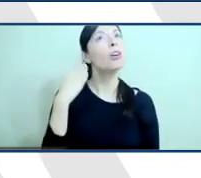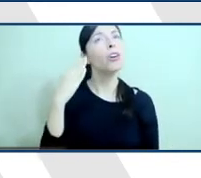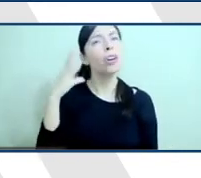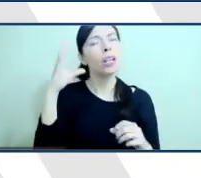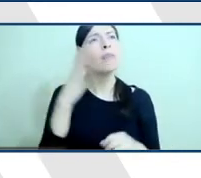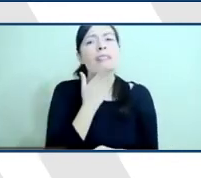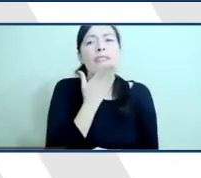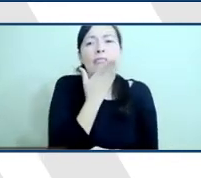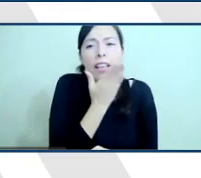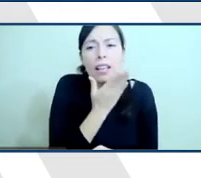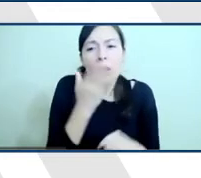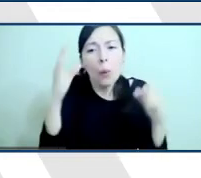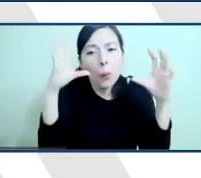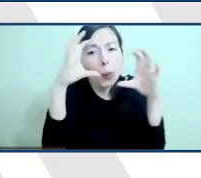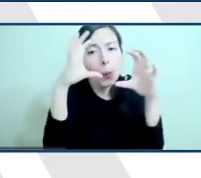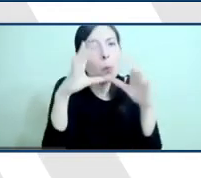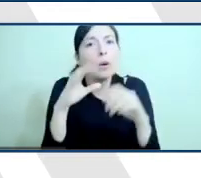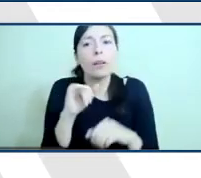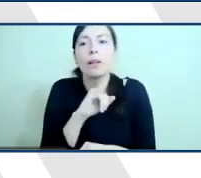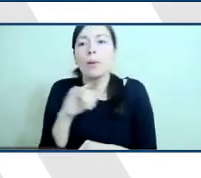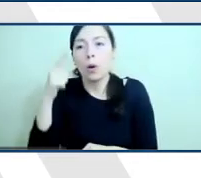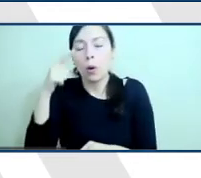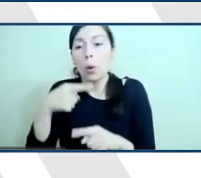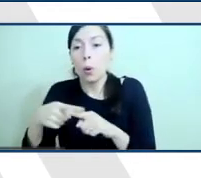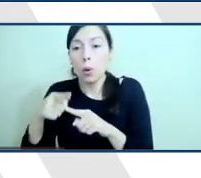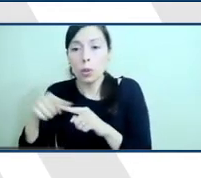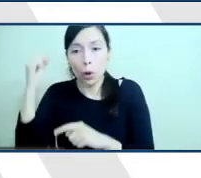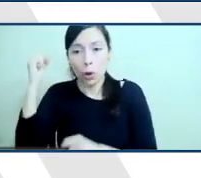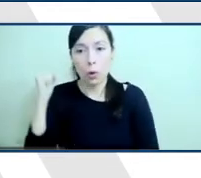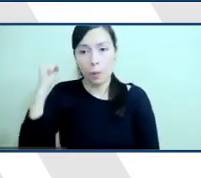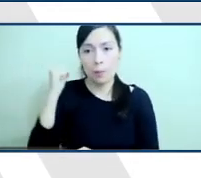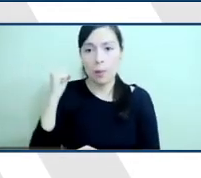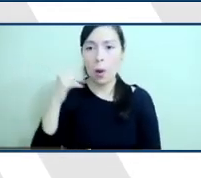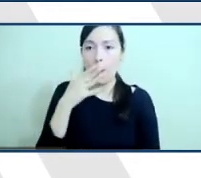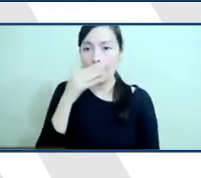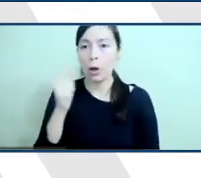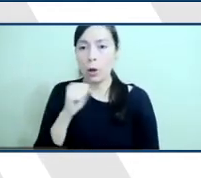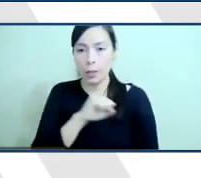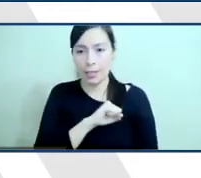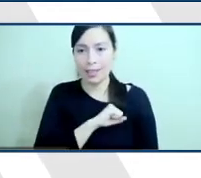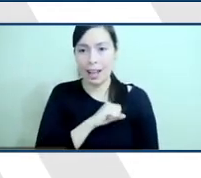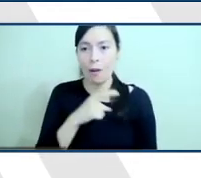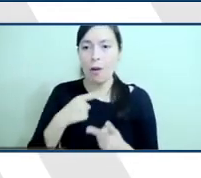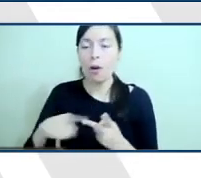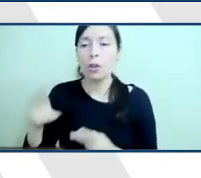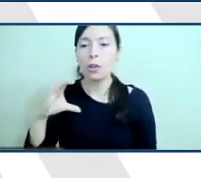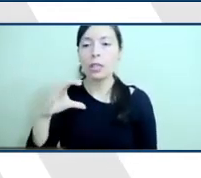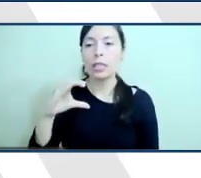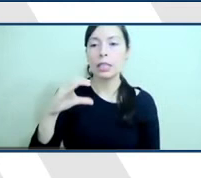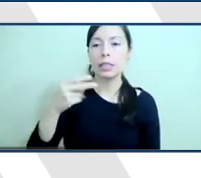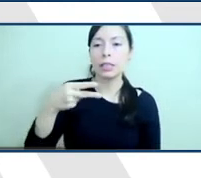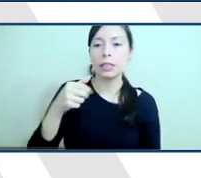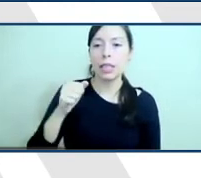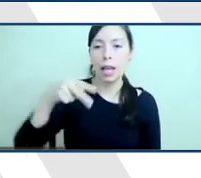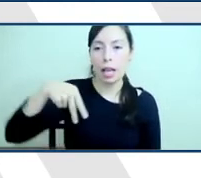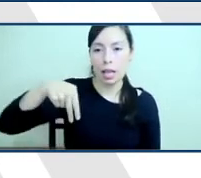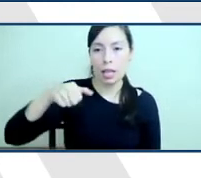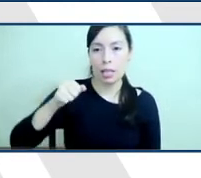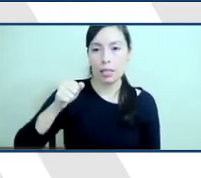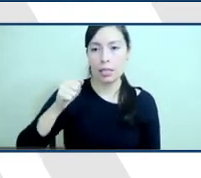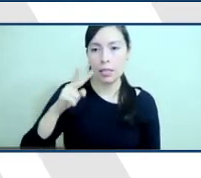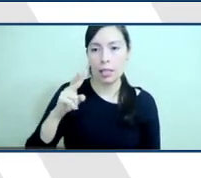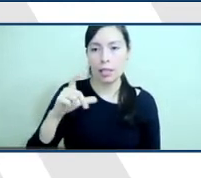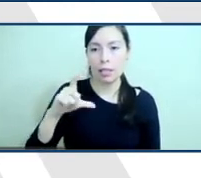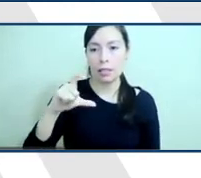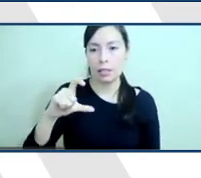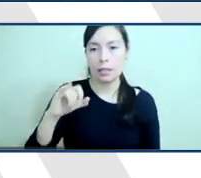invierno. Copiapó es mejor que Santiago. Chañarcillo es mejor que Copiapó, lo cual está especialmente afectado por la niebla